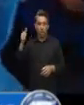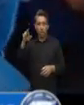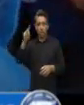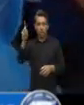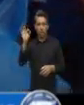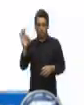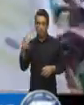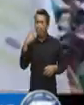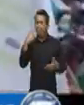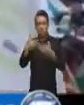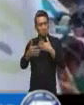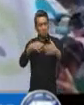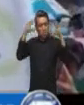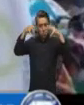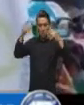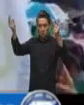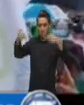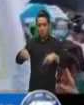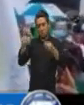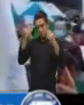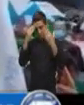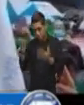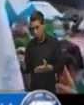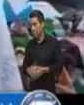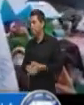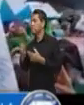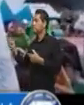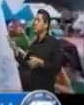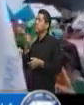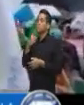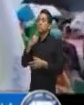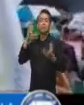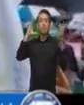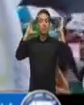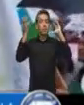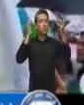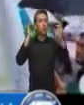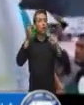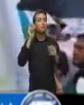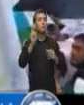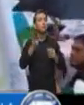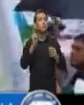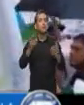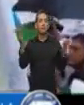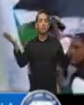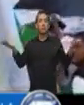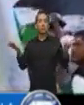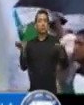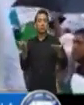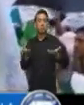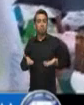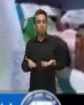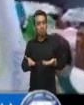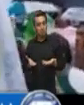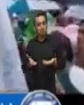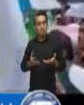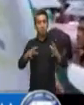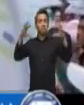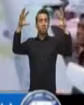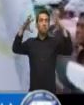de agosto. Chiquimula siempre nos ha recibido con el agua que nos hace